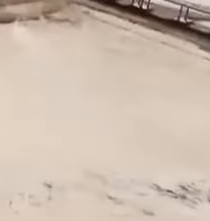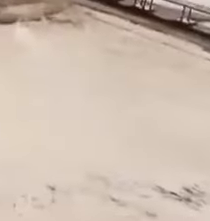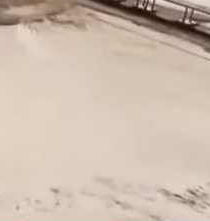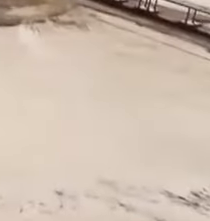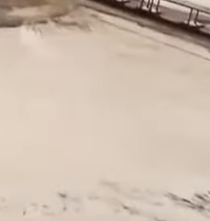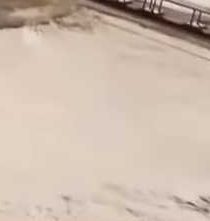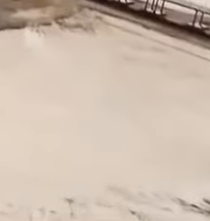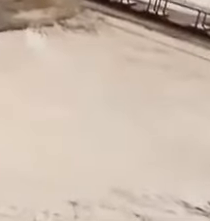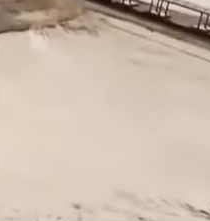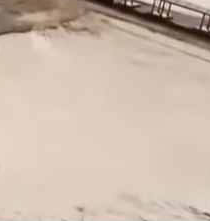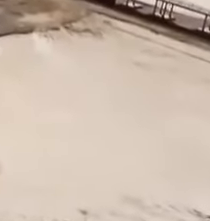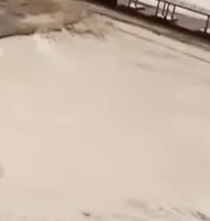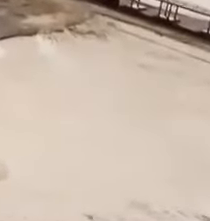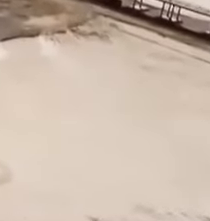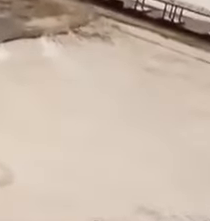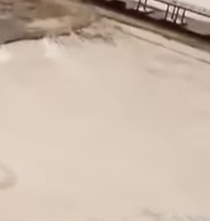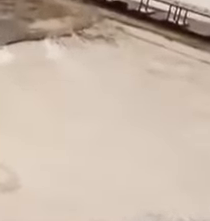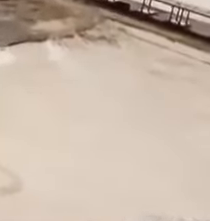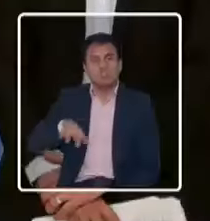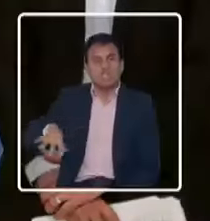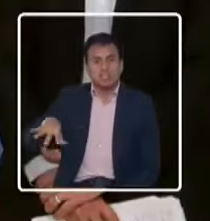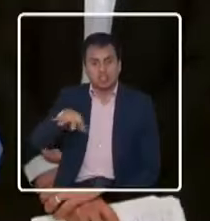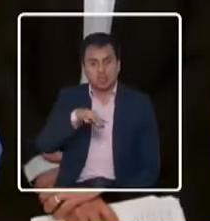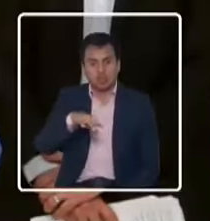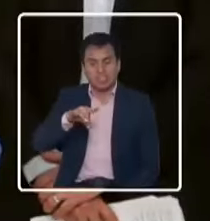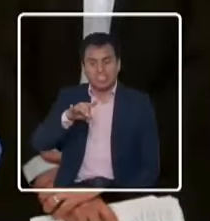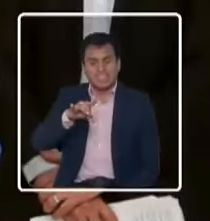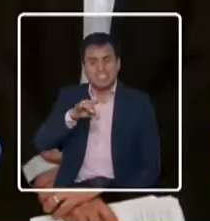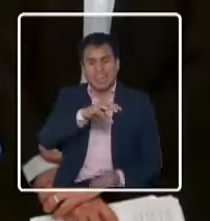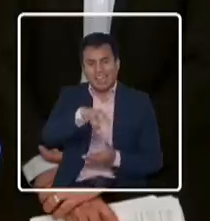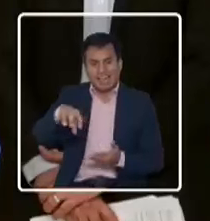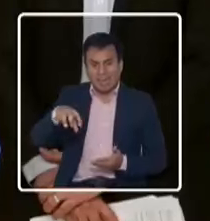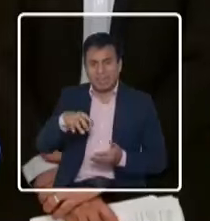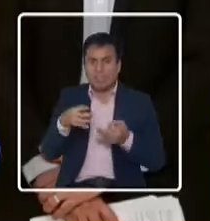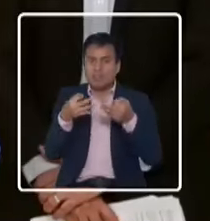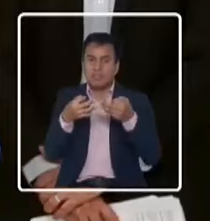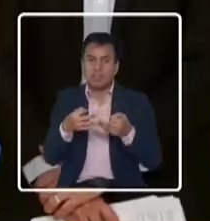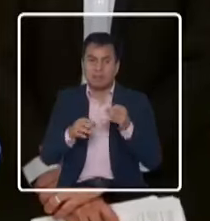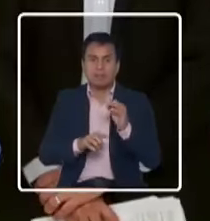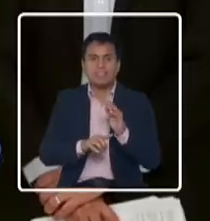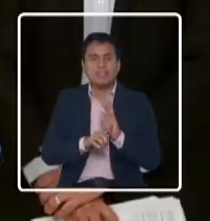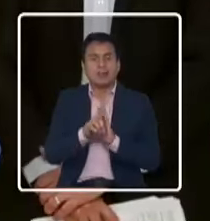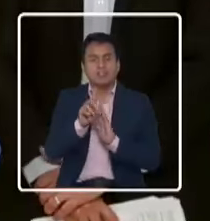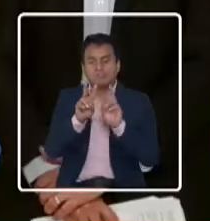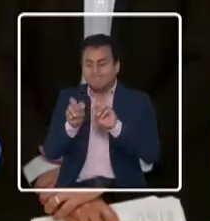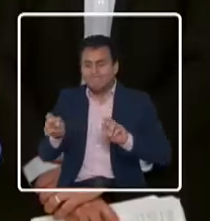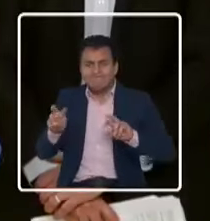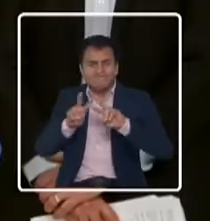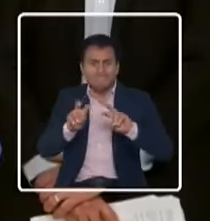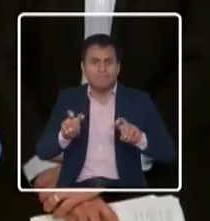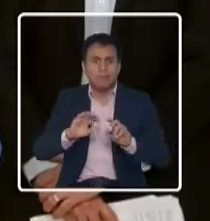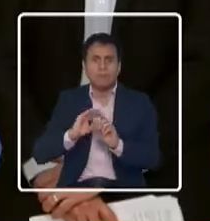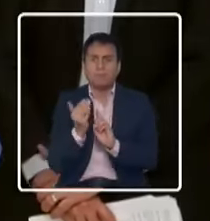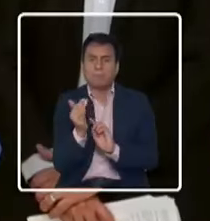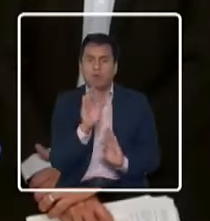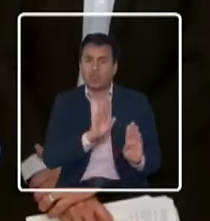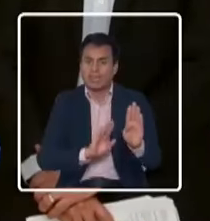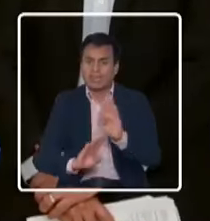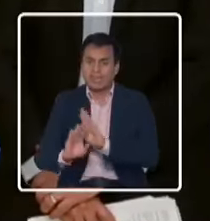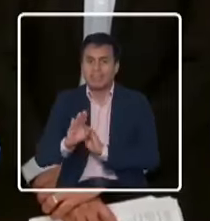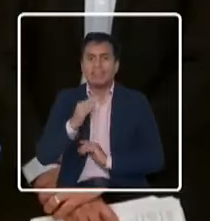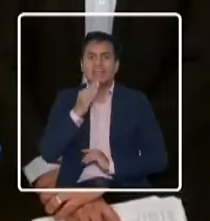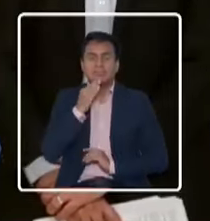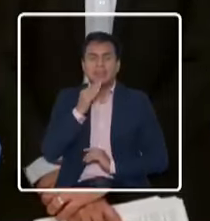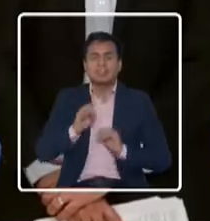Vamos a tener un sector de salares efectivamente desarrollando estudios que permitan protegerlo, así